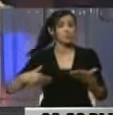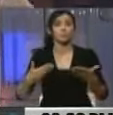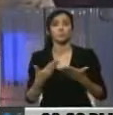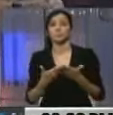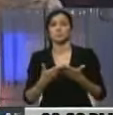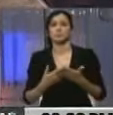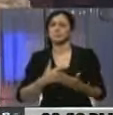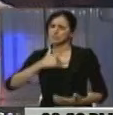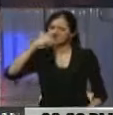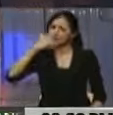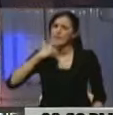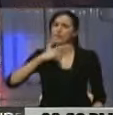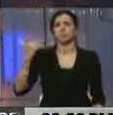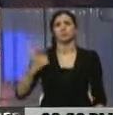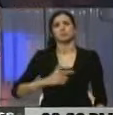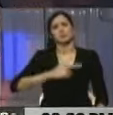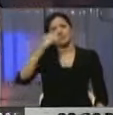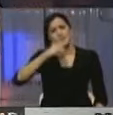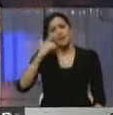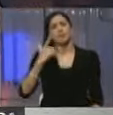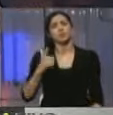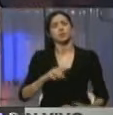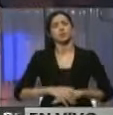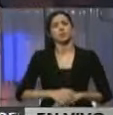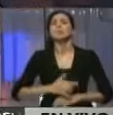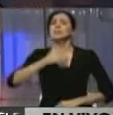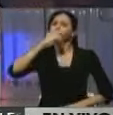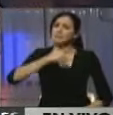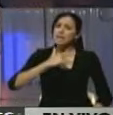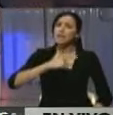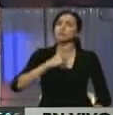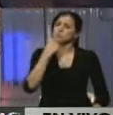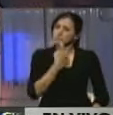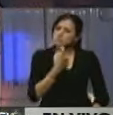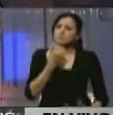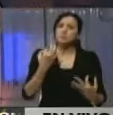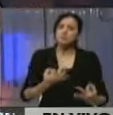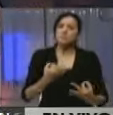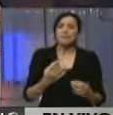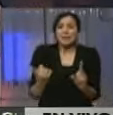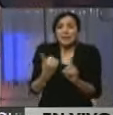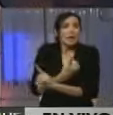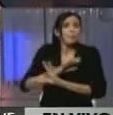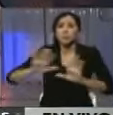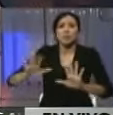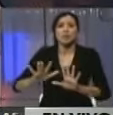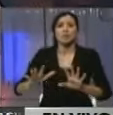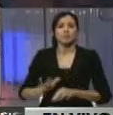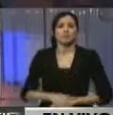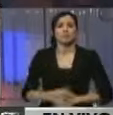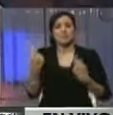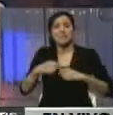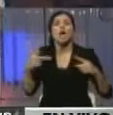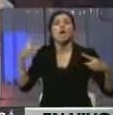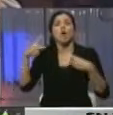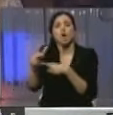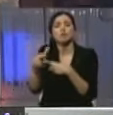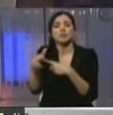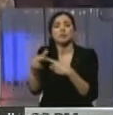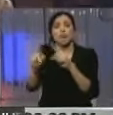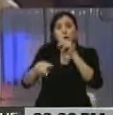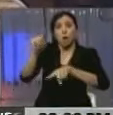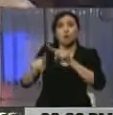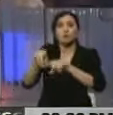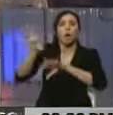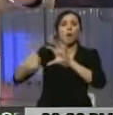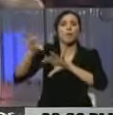nos pongamos serios, pues, como dicen por ahí. Vamos a ponernos serios, ¿vale?, a sustituir la dependencia que tenemos de tantos productos que se pueden hacer aquí